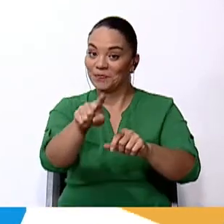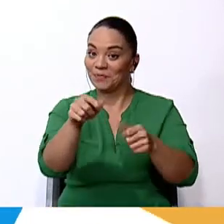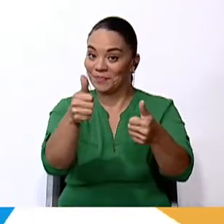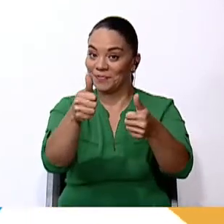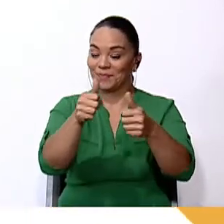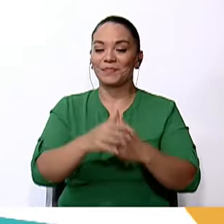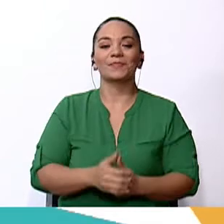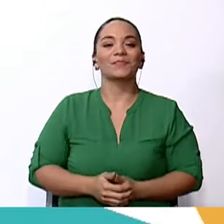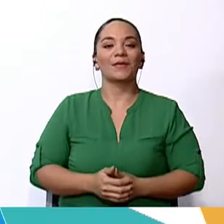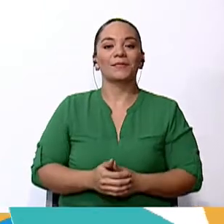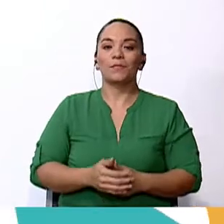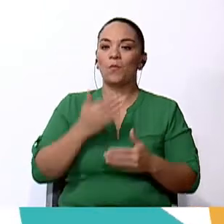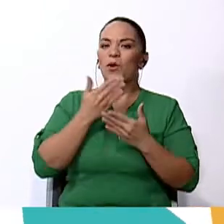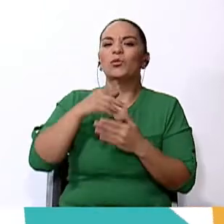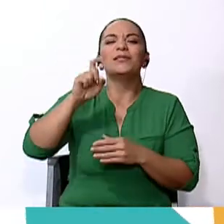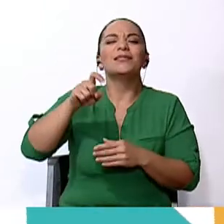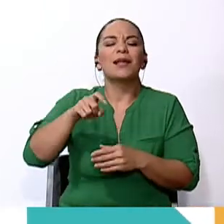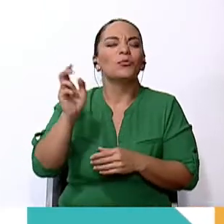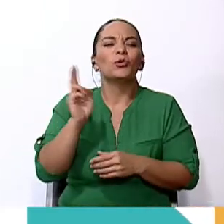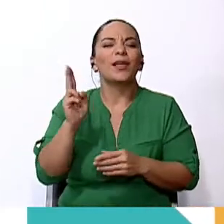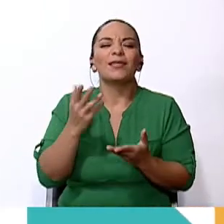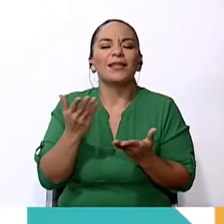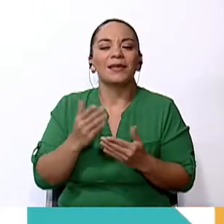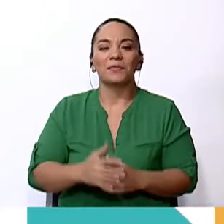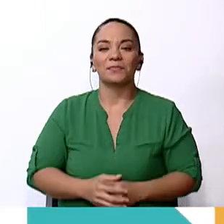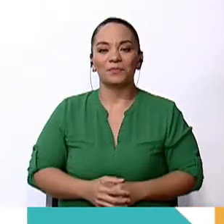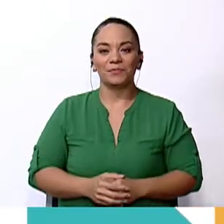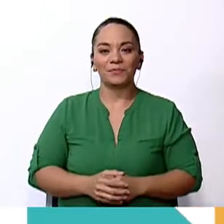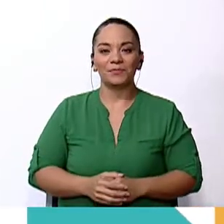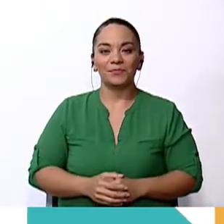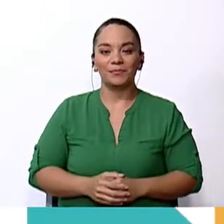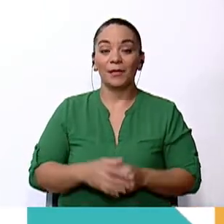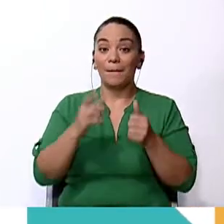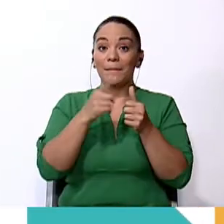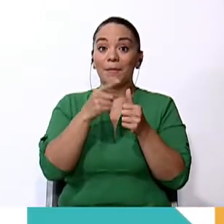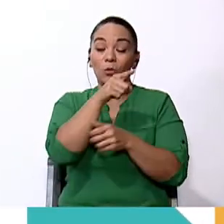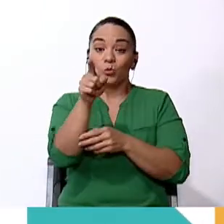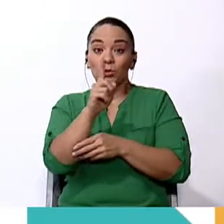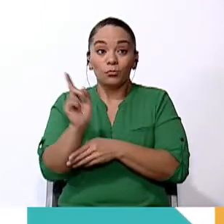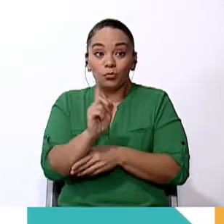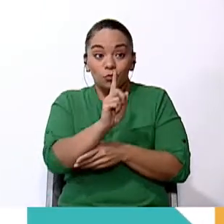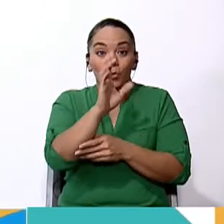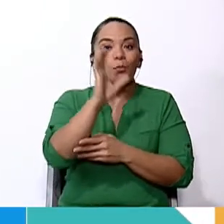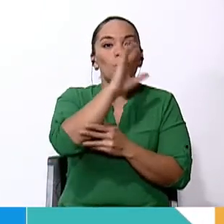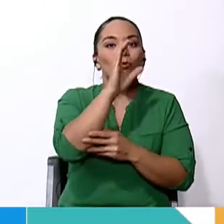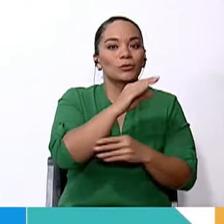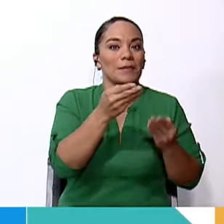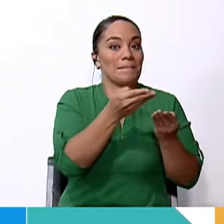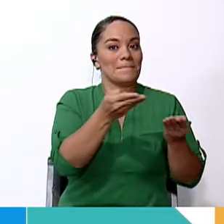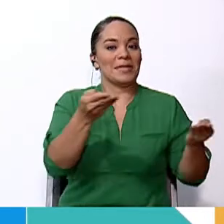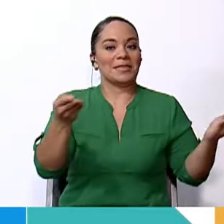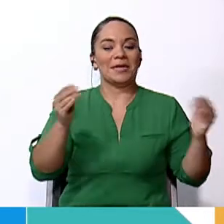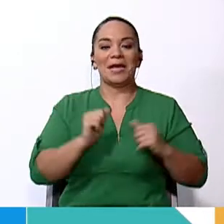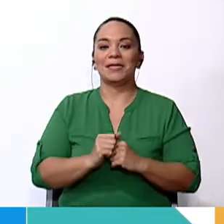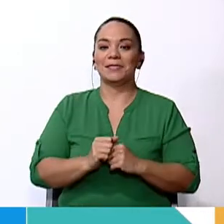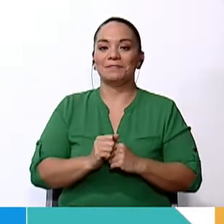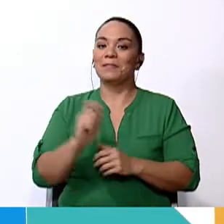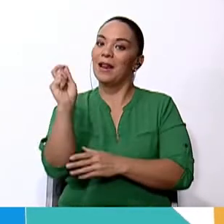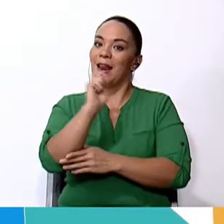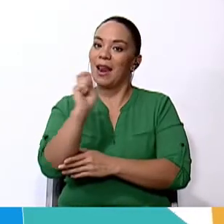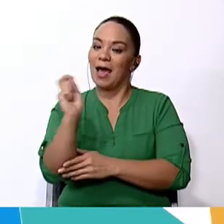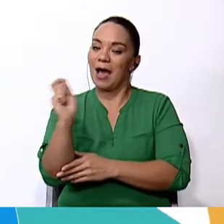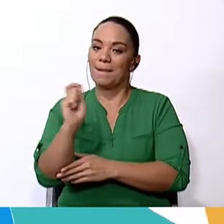a requerir urgentemente el día de hoy? Bueno, que se vayan a buscar los útiles escolares: